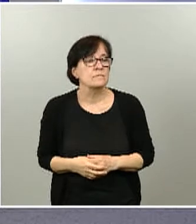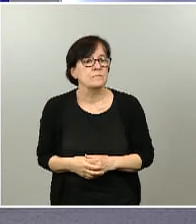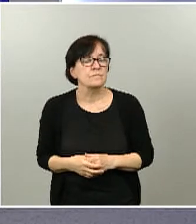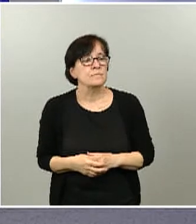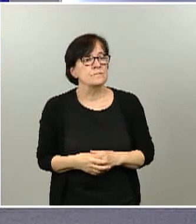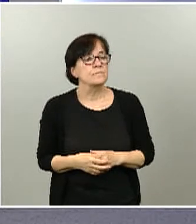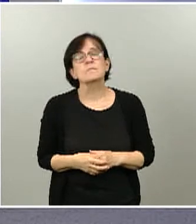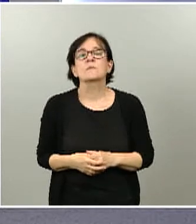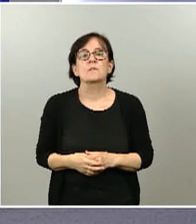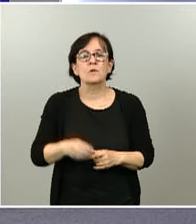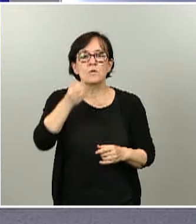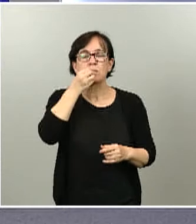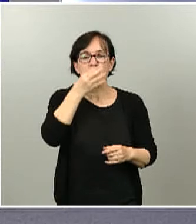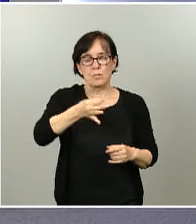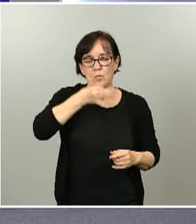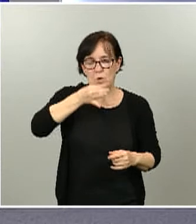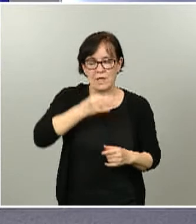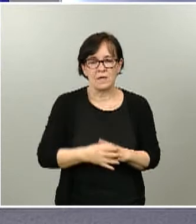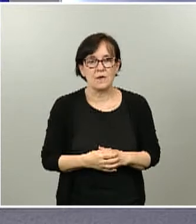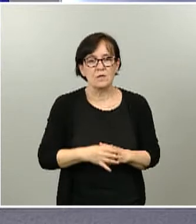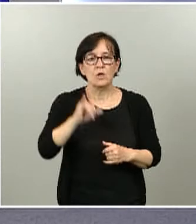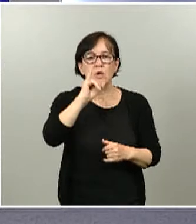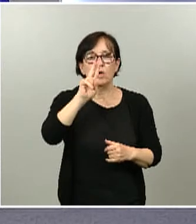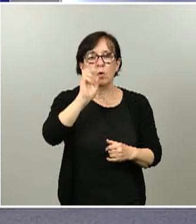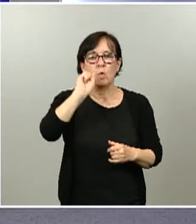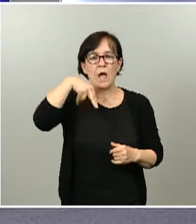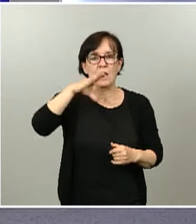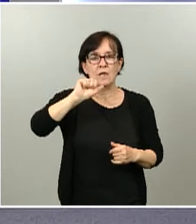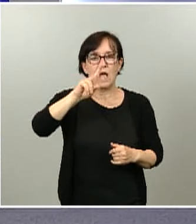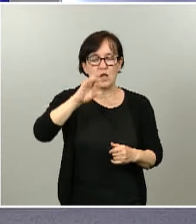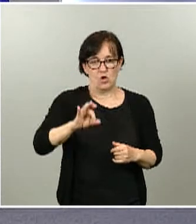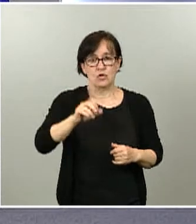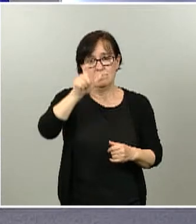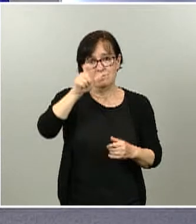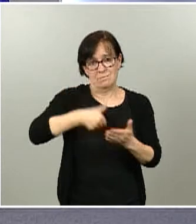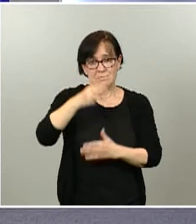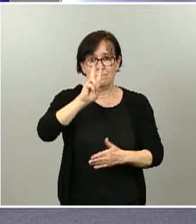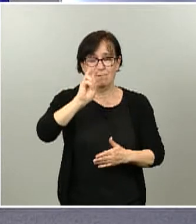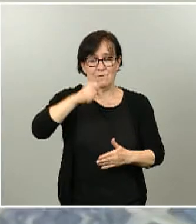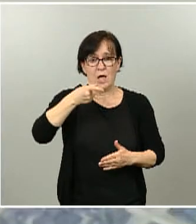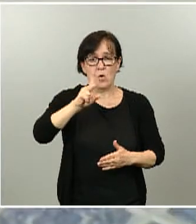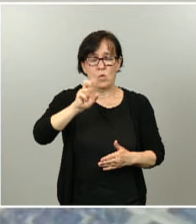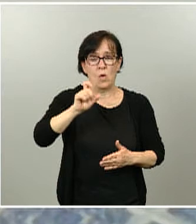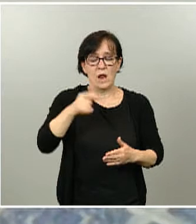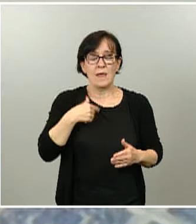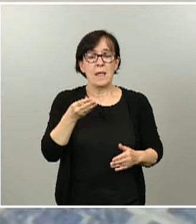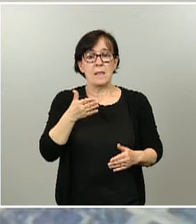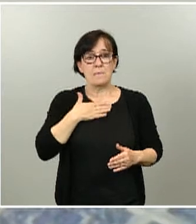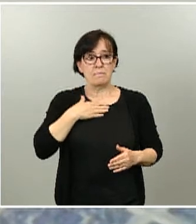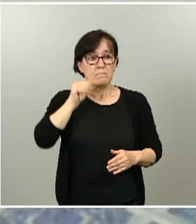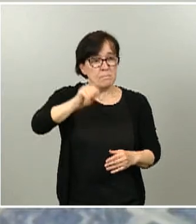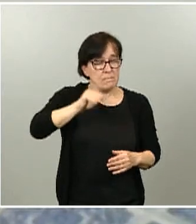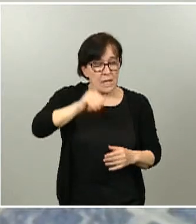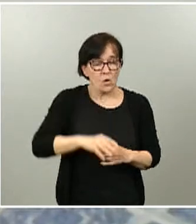Hola, buenas tardes. Soy Juan Carlos Merino de La Vanguardia. Mi pregunta